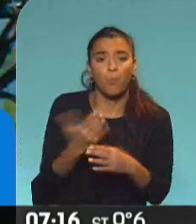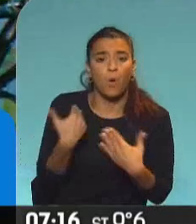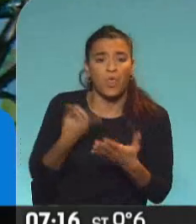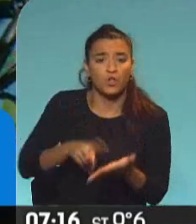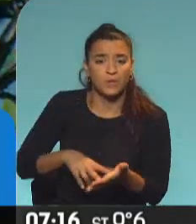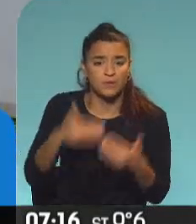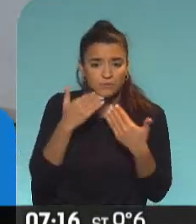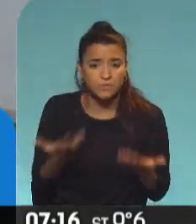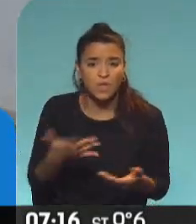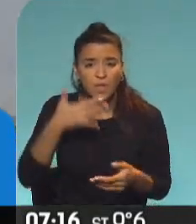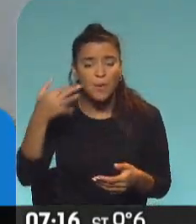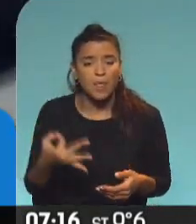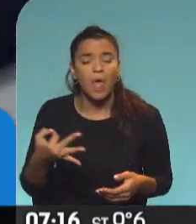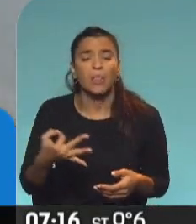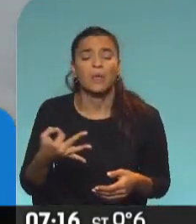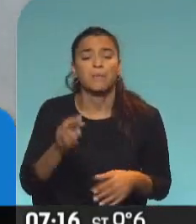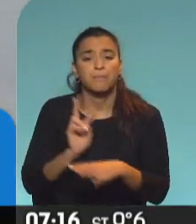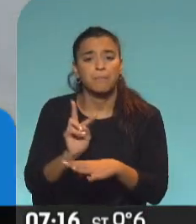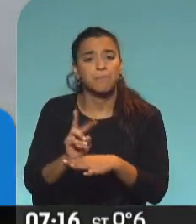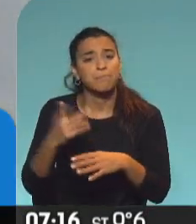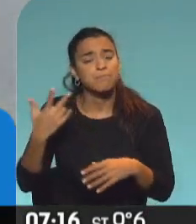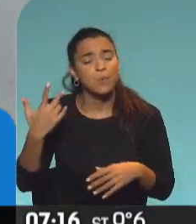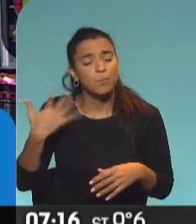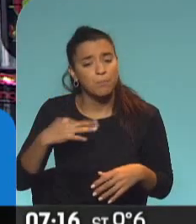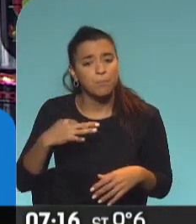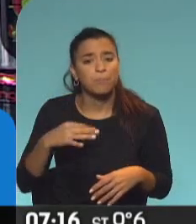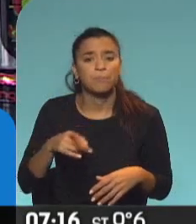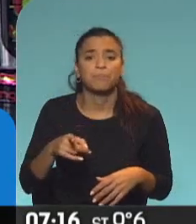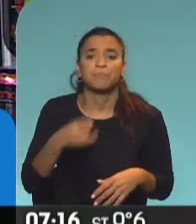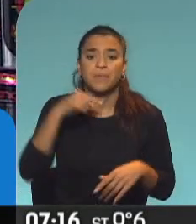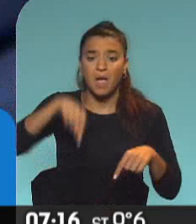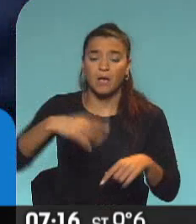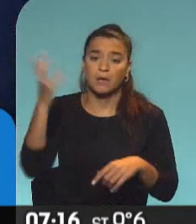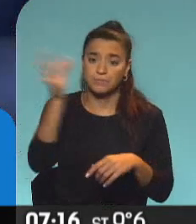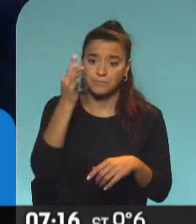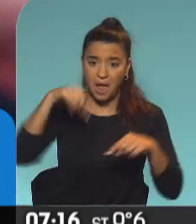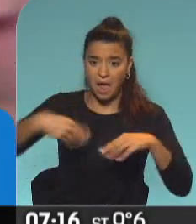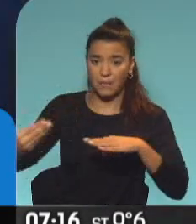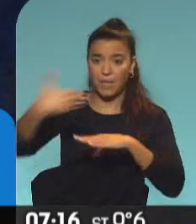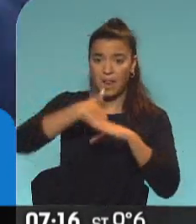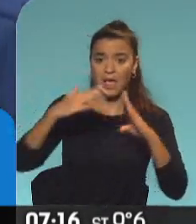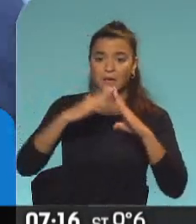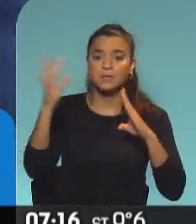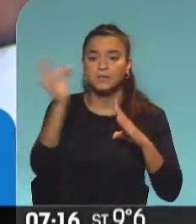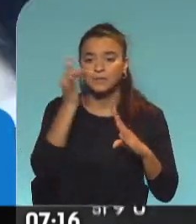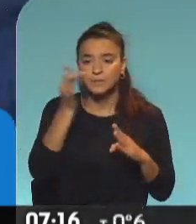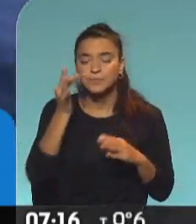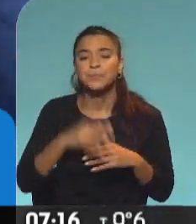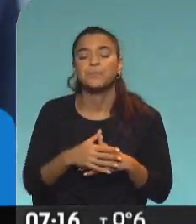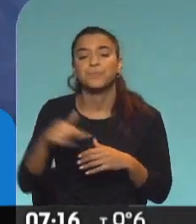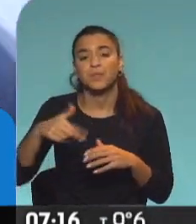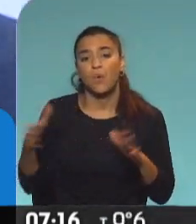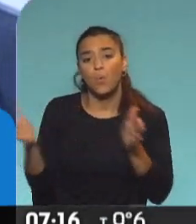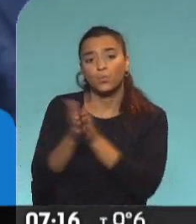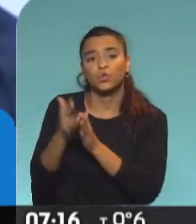realmente está peligroso y hay que cuidarse entonces me vinieron a hacer un hisopado a casa por suerte estaba con mi